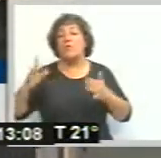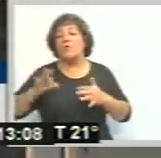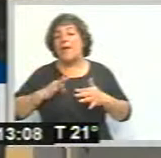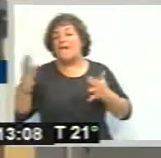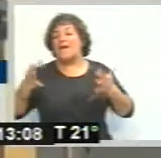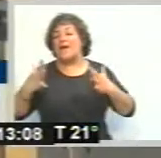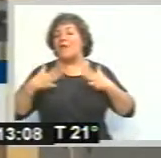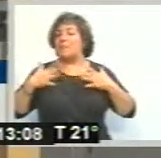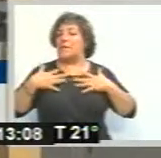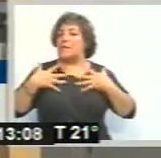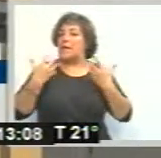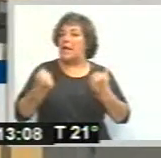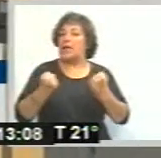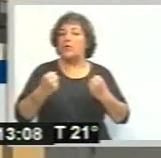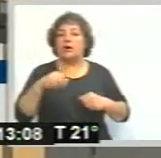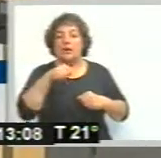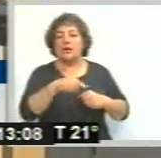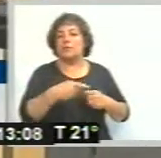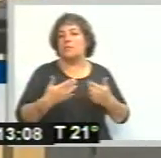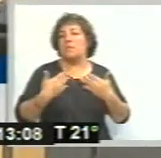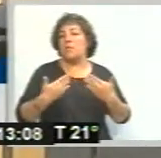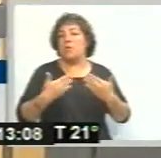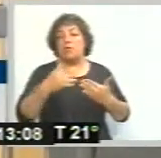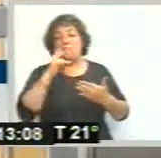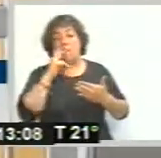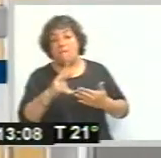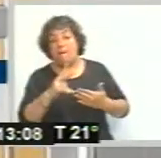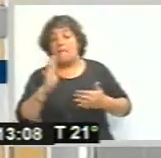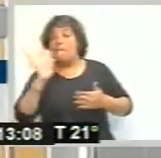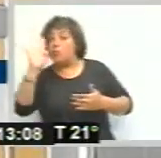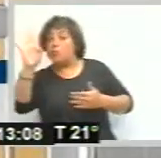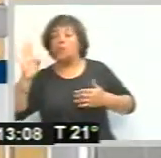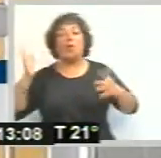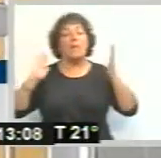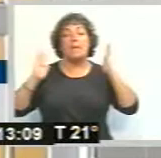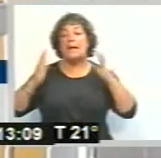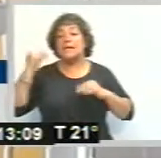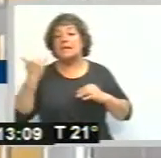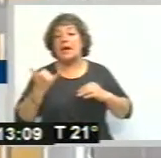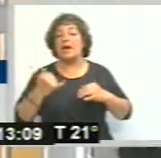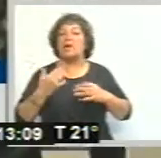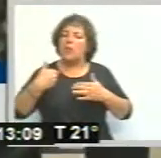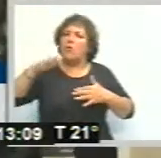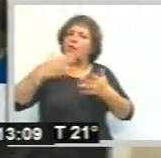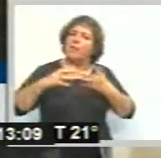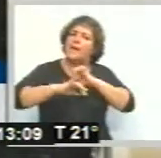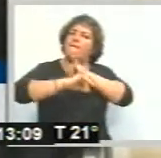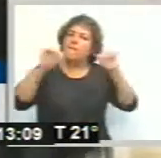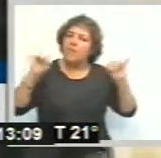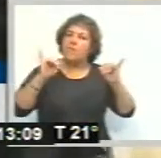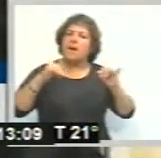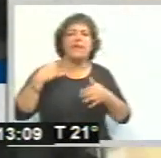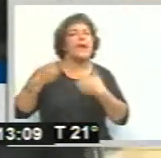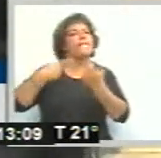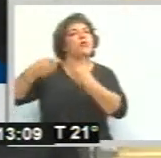salud que hace que nosotros miremos el futuro con esperanza. ¿Cuándo se va a emitir un nuevo parte médico de la evolución